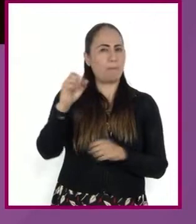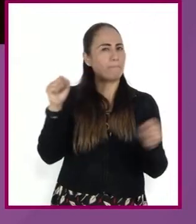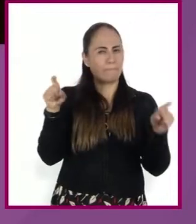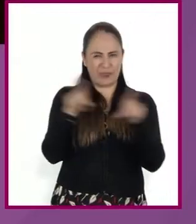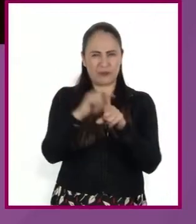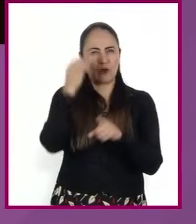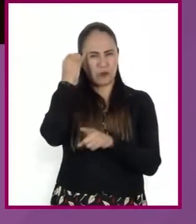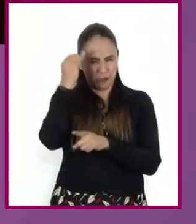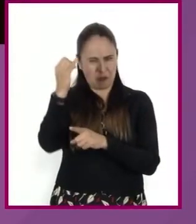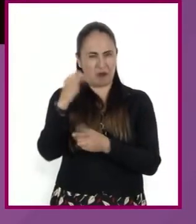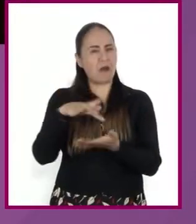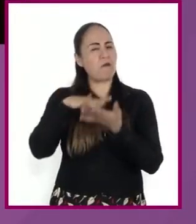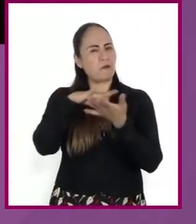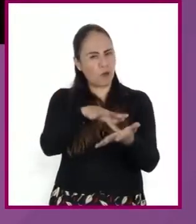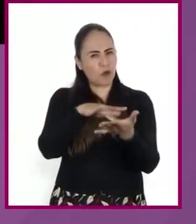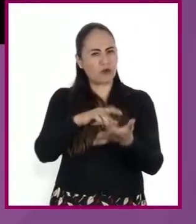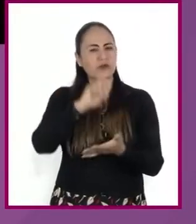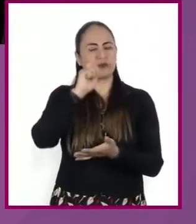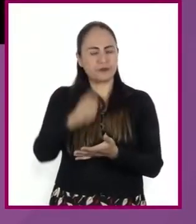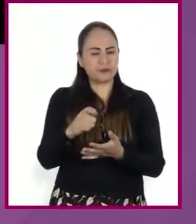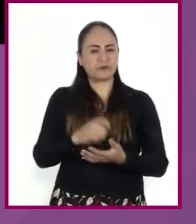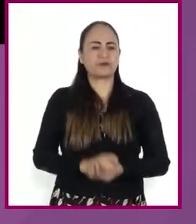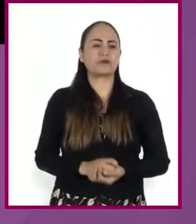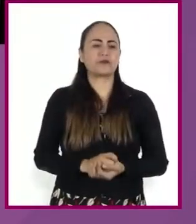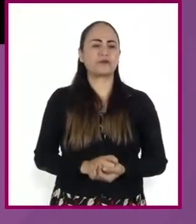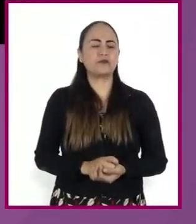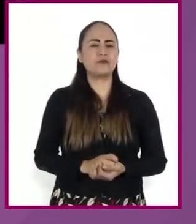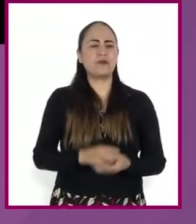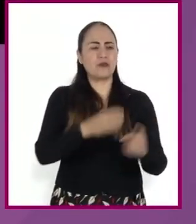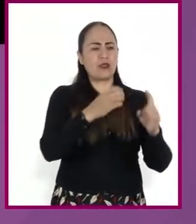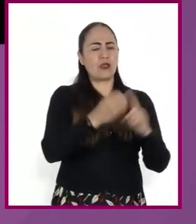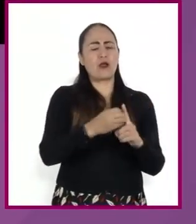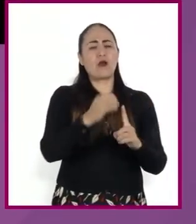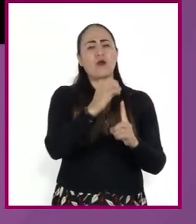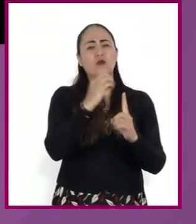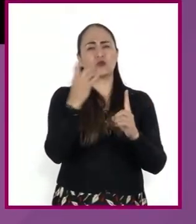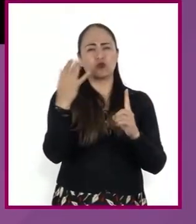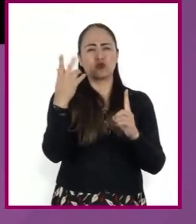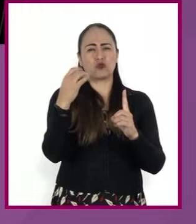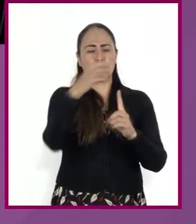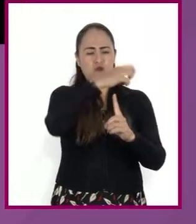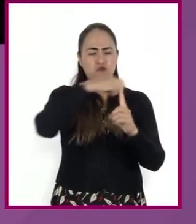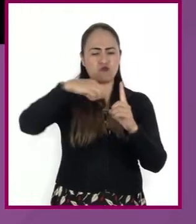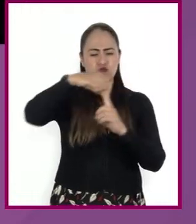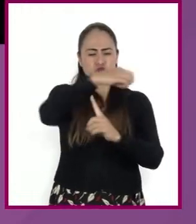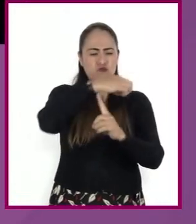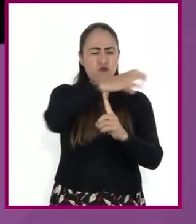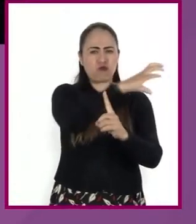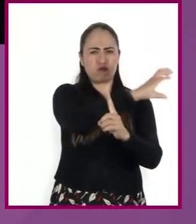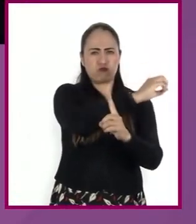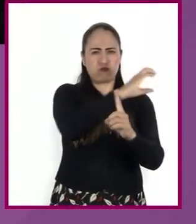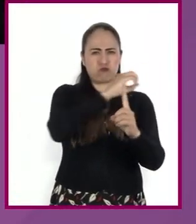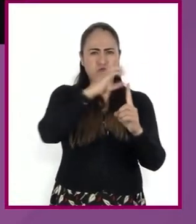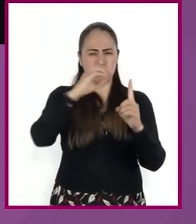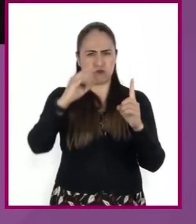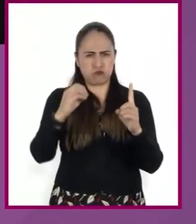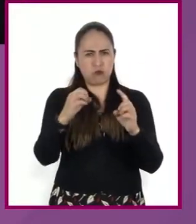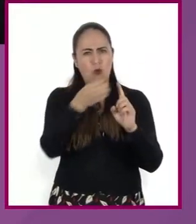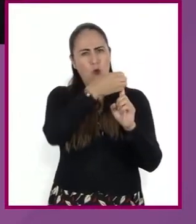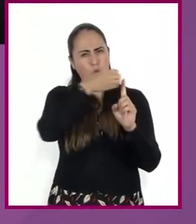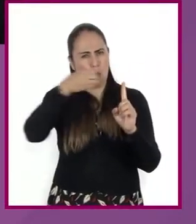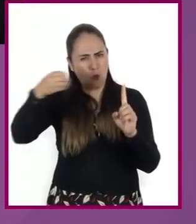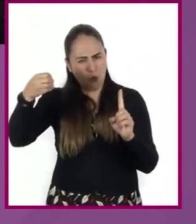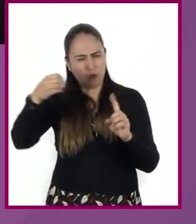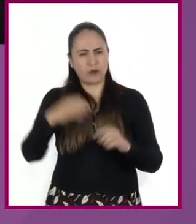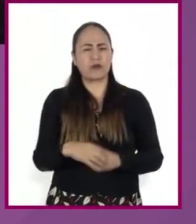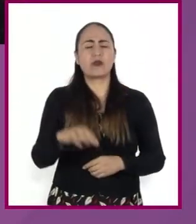teoría al plantear que los planetas mantenían un movimiento circular homogéneo y estable. Tiempo después, a